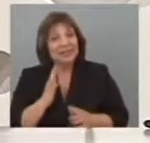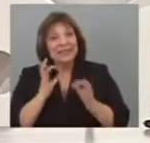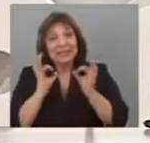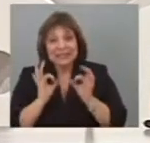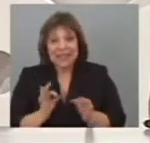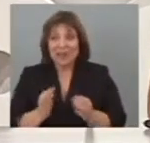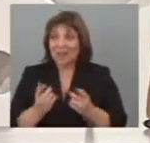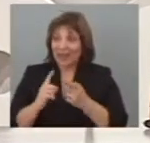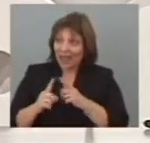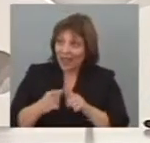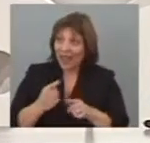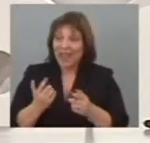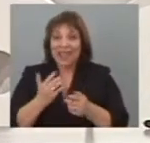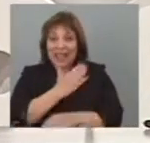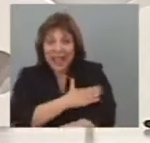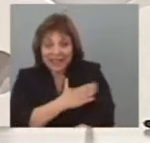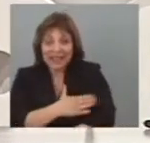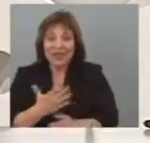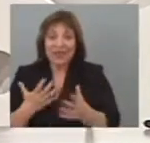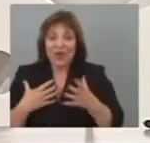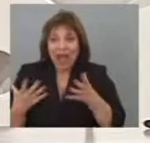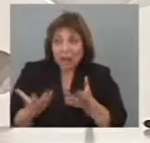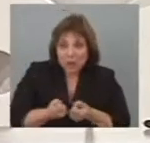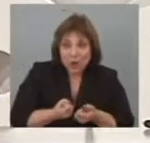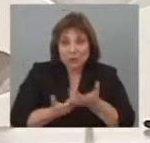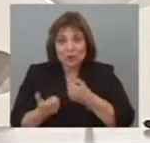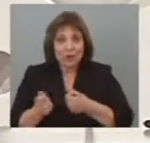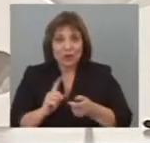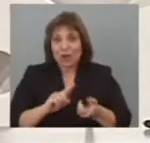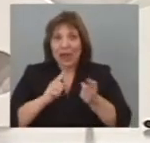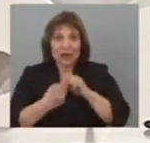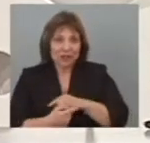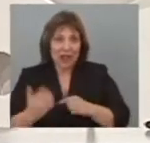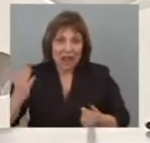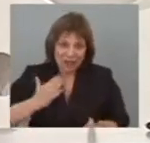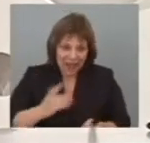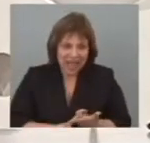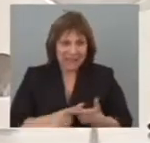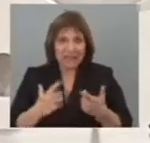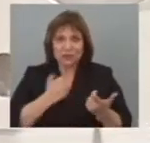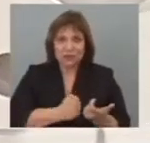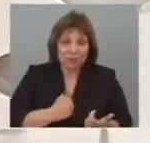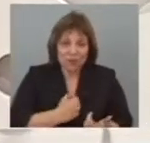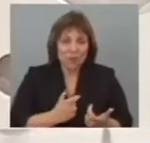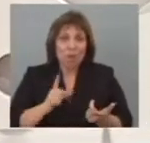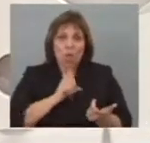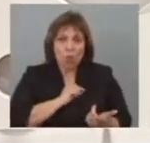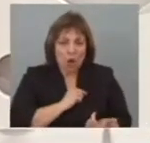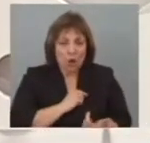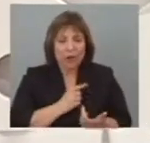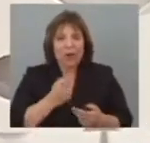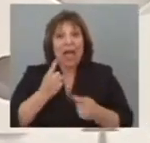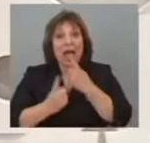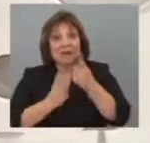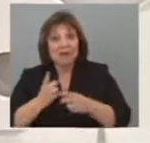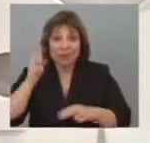de afecto y de contención, sin embargo se transforman en un lugar de infierno, un lugar de amenazas, un lugar de mucho dolor. La muerte a